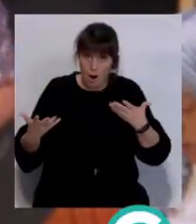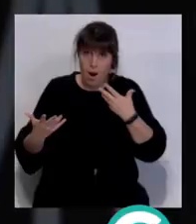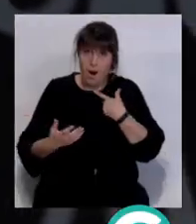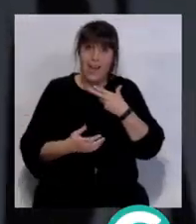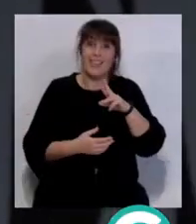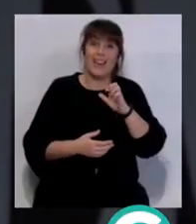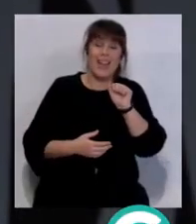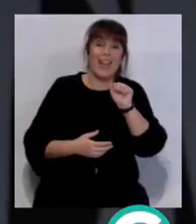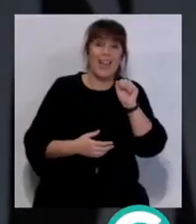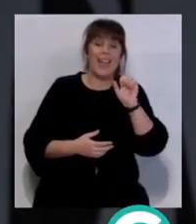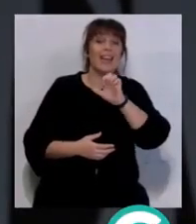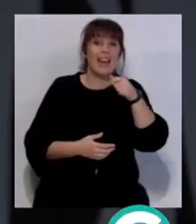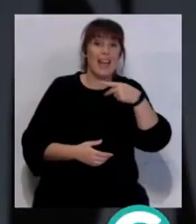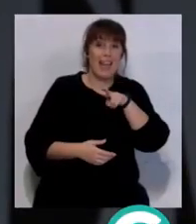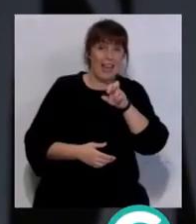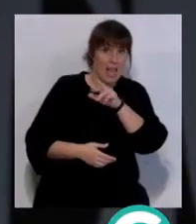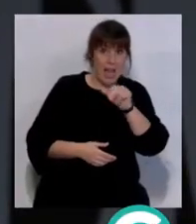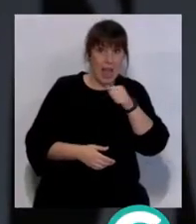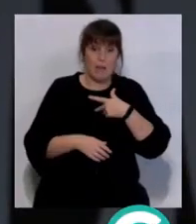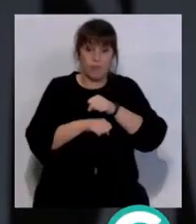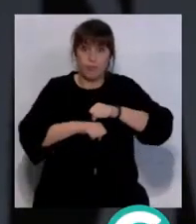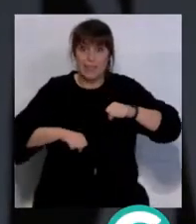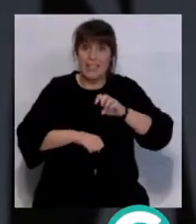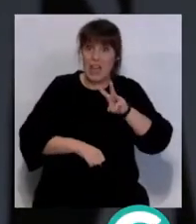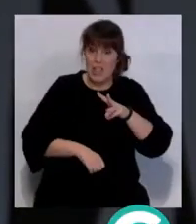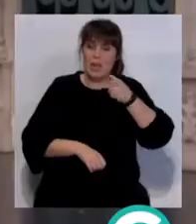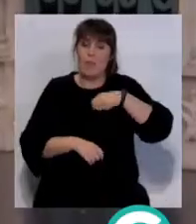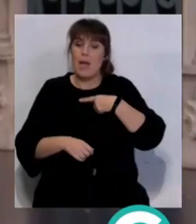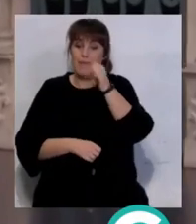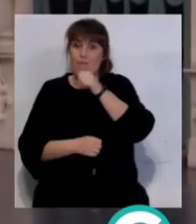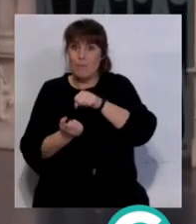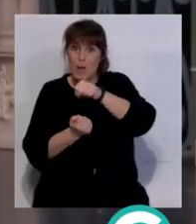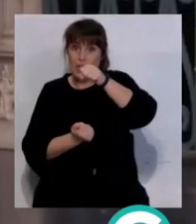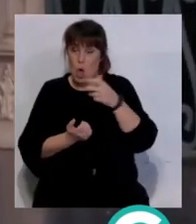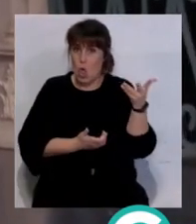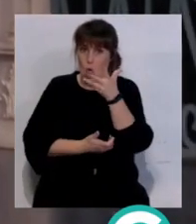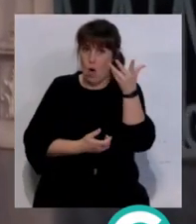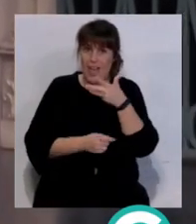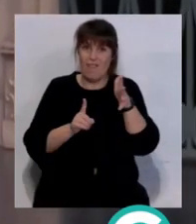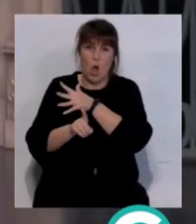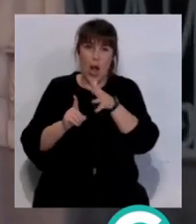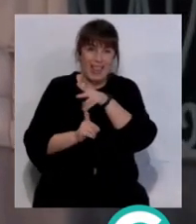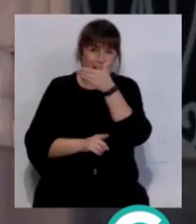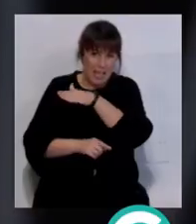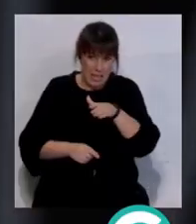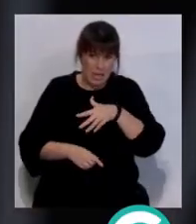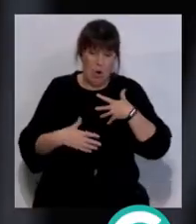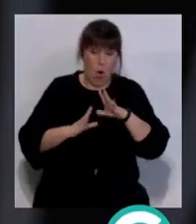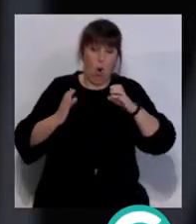Reguera en el palco número 13 y el paso doble a la violencia vicaria de la Oveja Negra. En Facebook se han conseguido